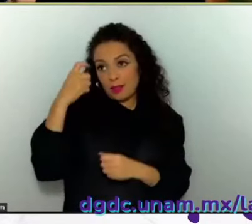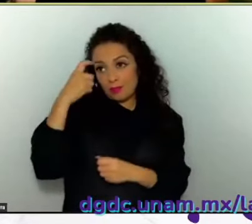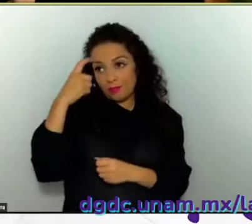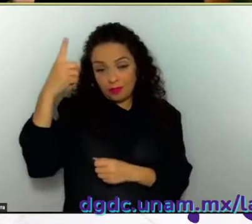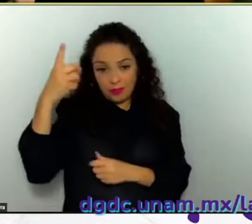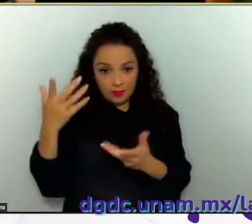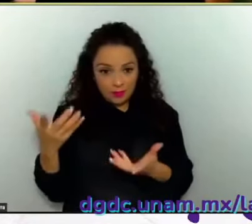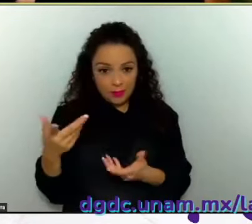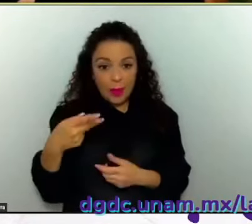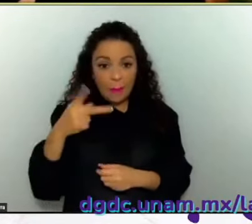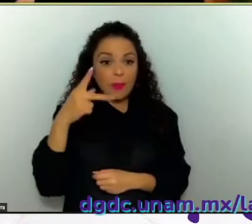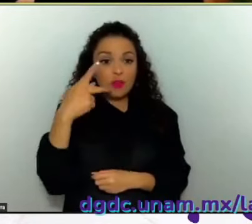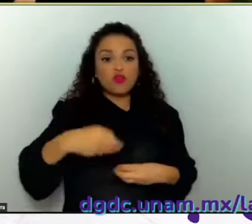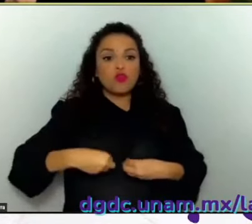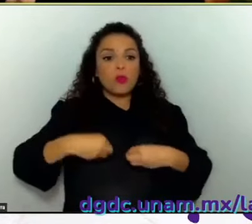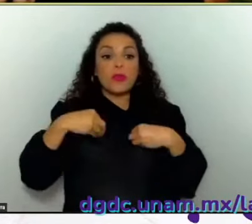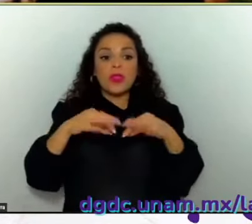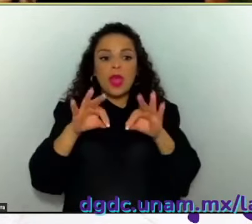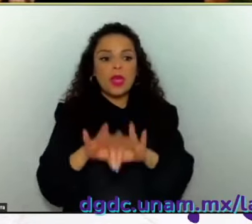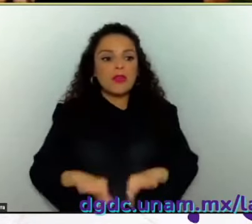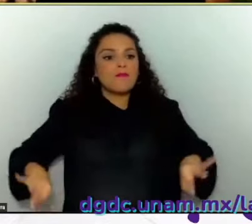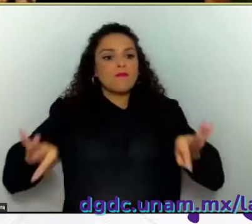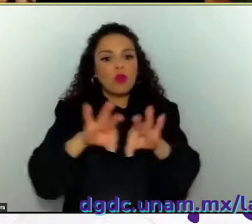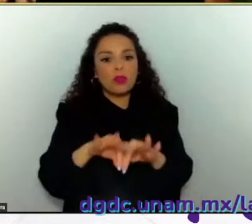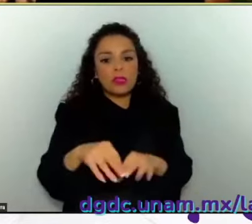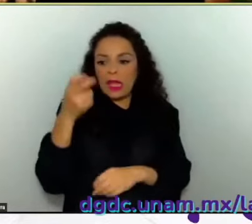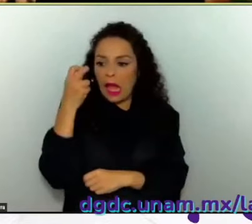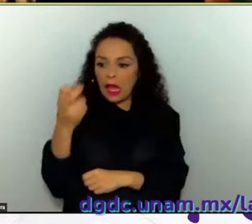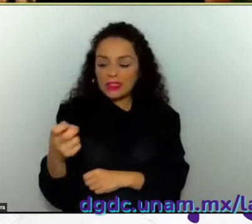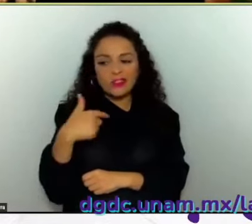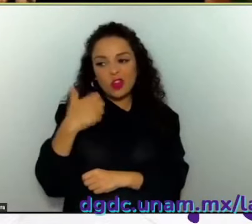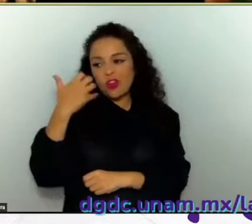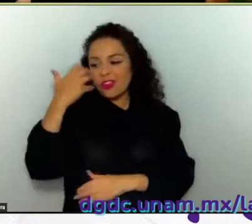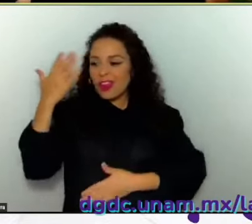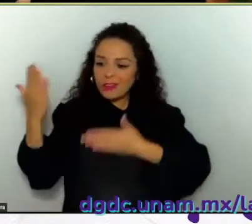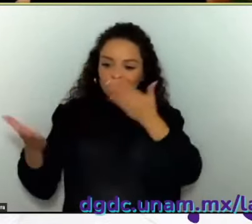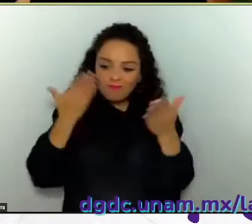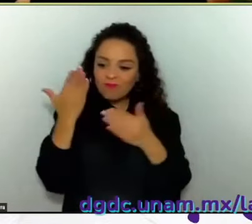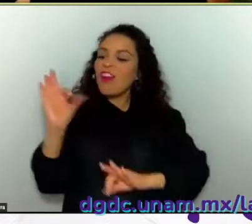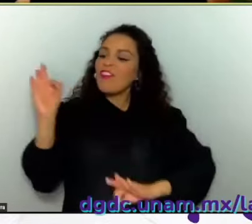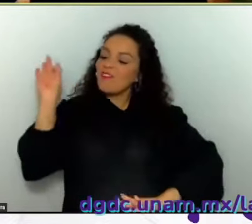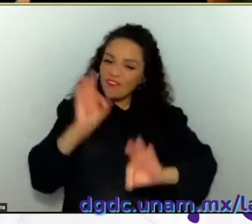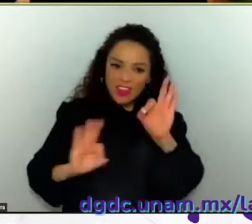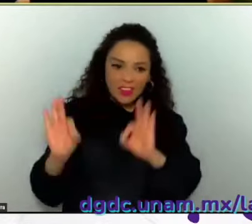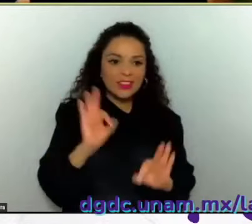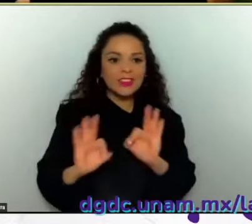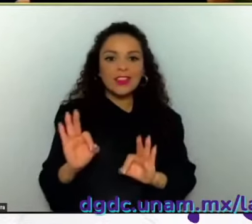sido significativa, relevante para decir, es física lo que quiero hacer.